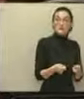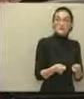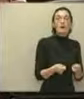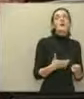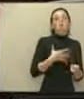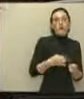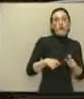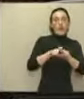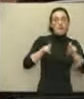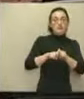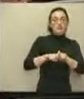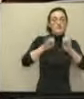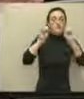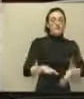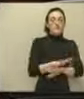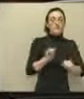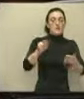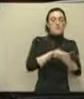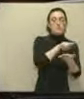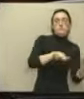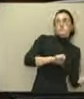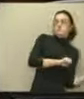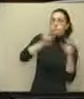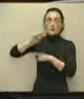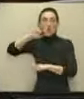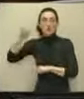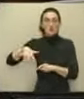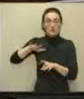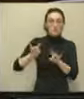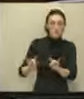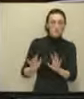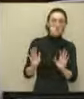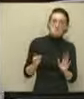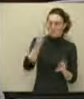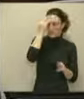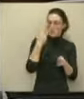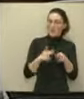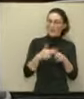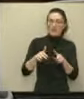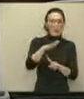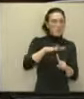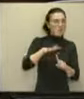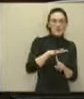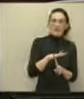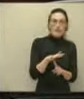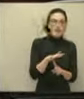deslocalización de las empresas, el cierre. Yo creo que eso es, sinceramente, una política medioambiental absolutamente